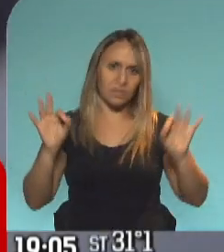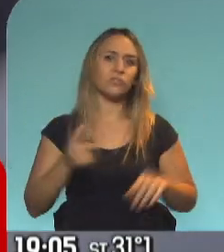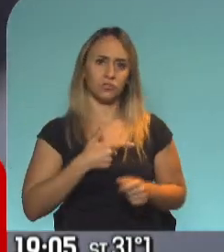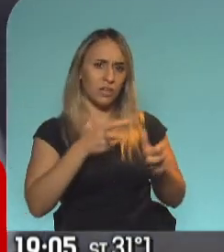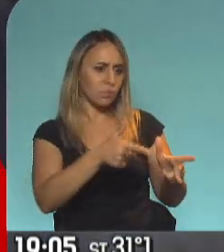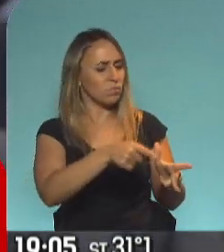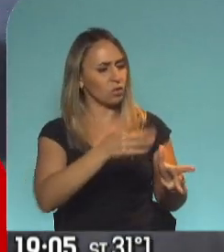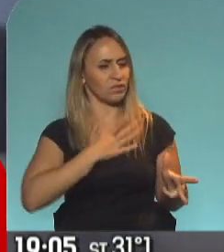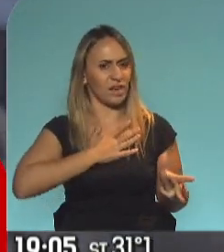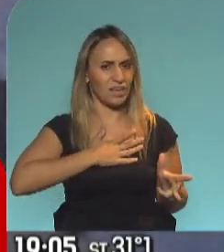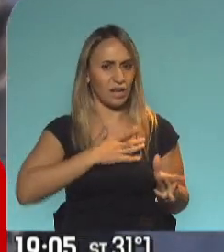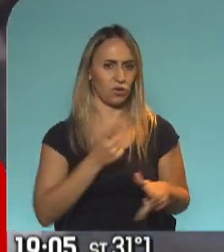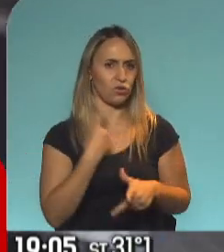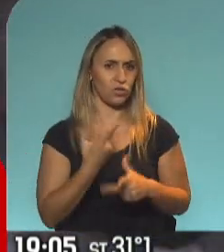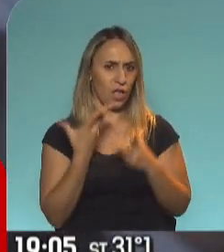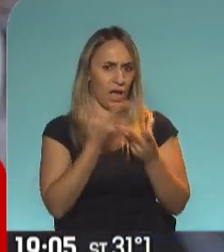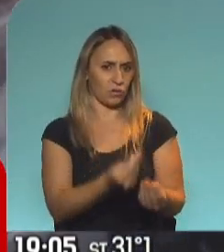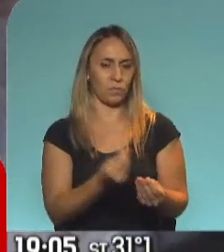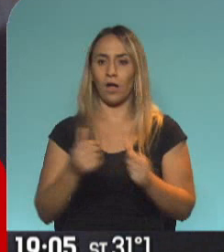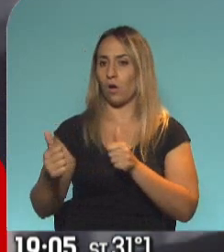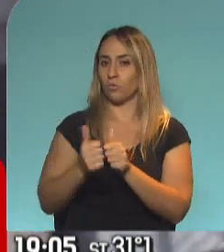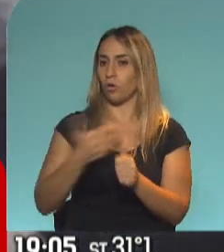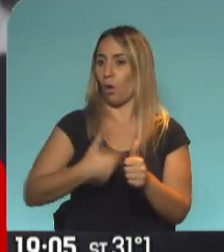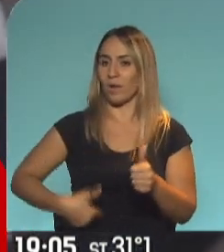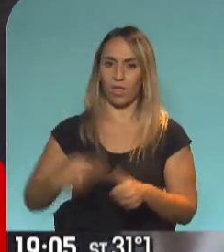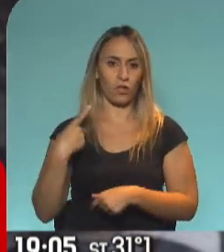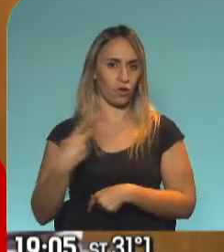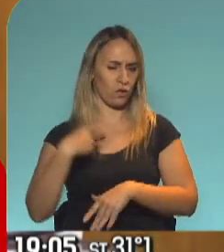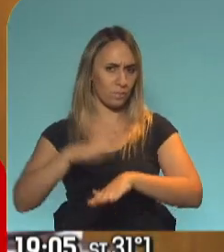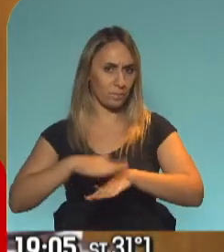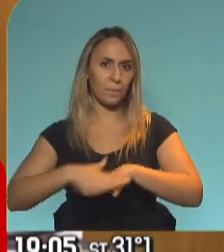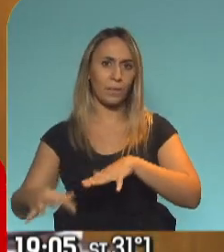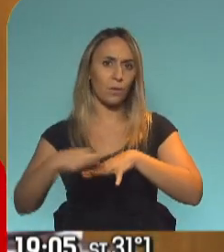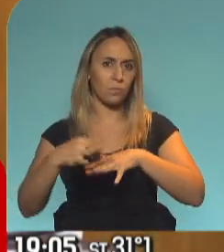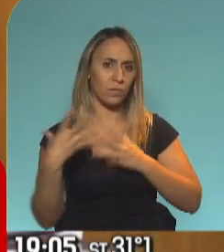tranquila, que te vamos a ayudar con Sergio a que tengas tu casa. Y la Argentina